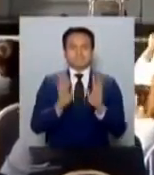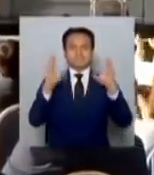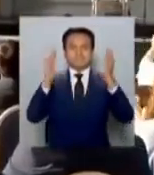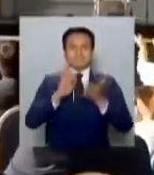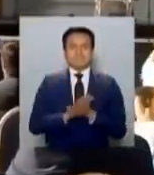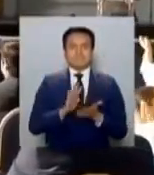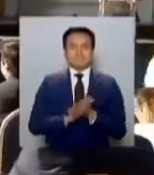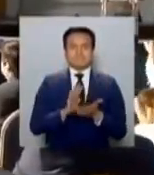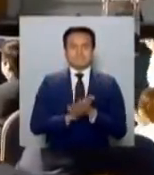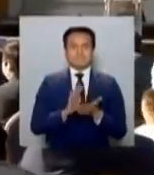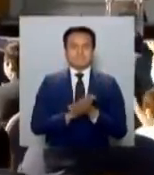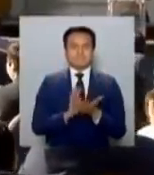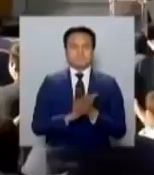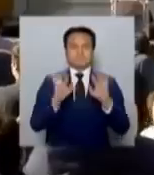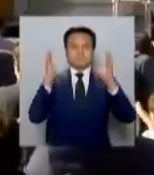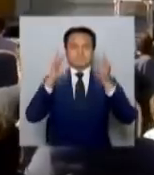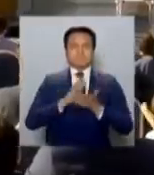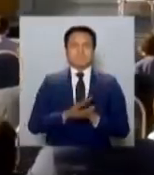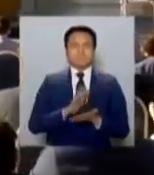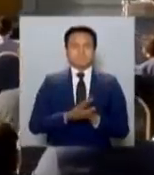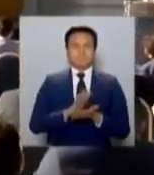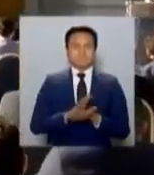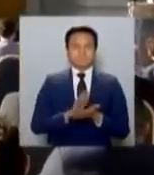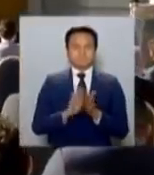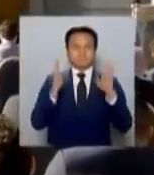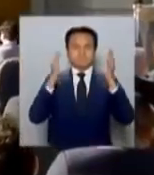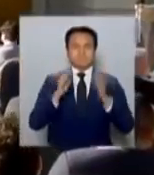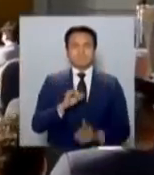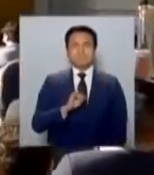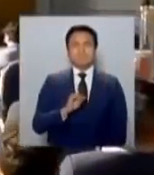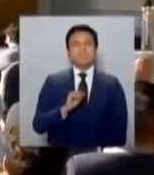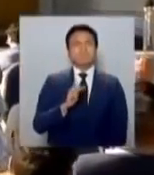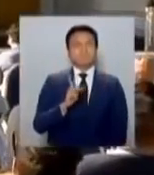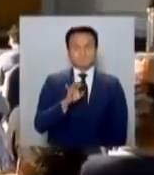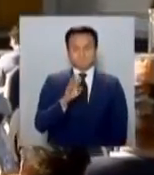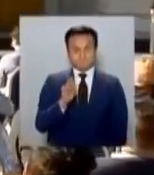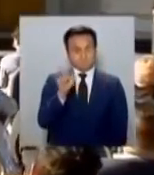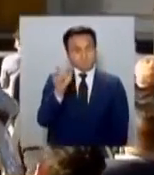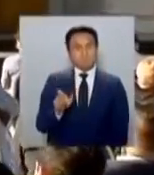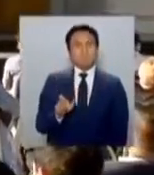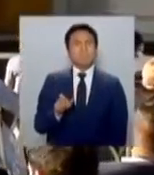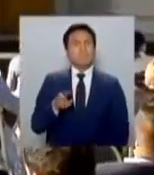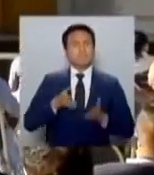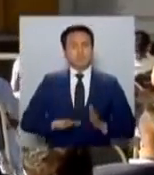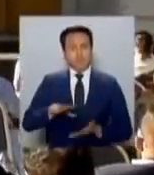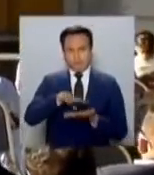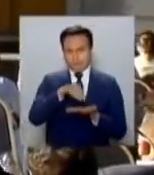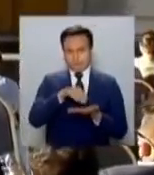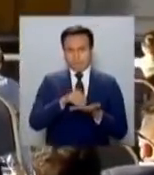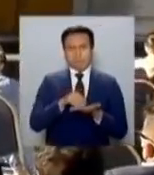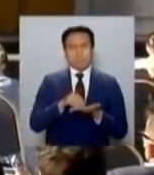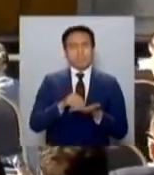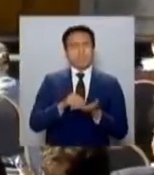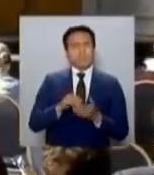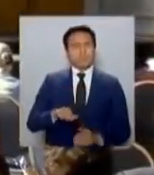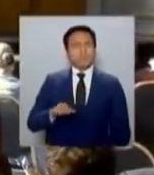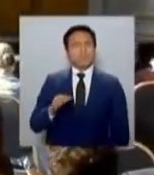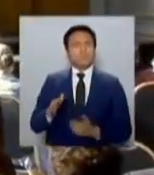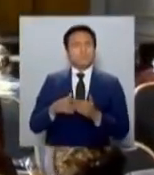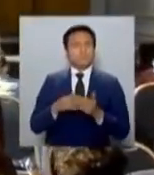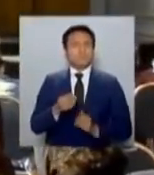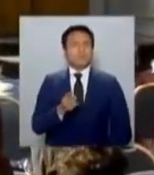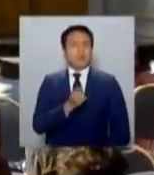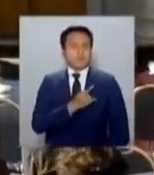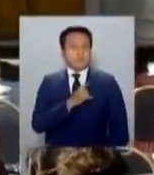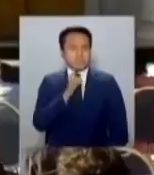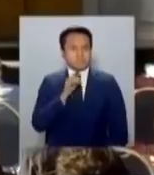se apoyarán, y lo dijo también el presidente, no se van a apoyar nuevos retiros de los fondos previsionales. Dijo el presidente electo, ha manifestado que obviamente se requiere un análisis,